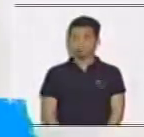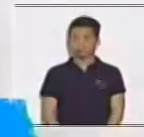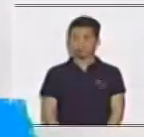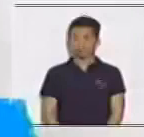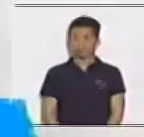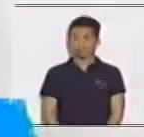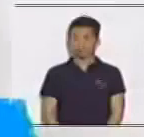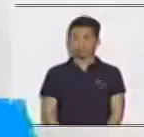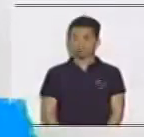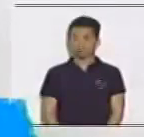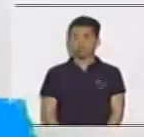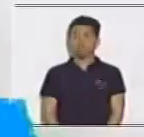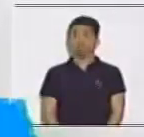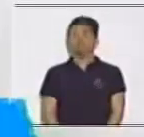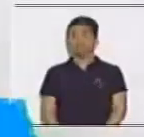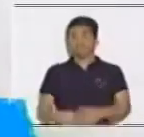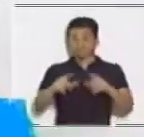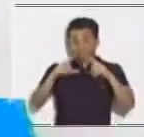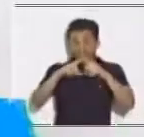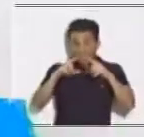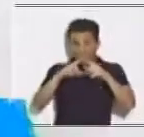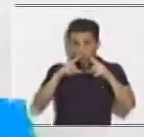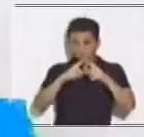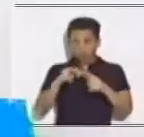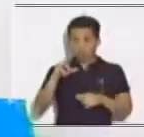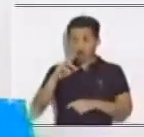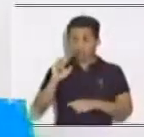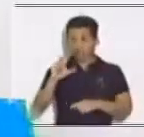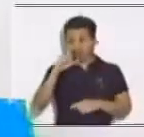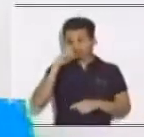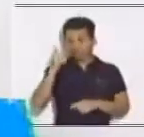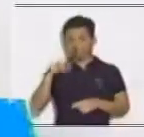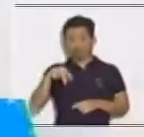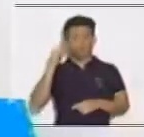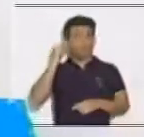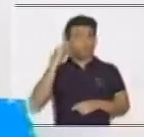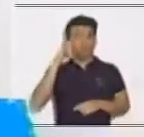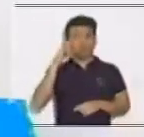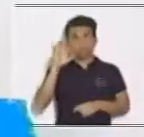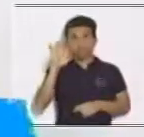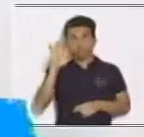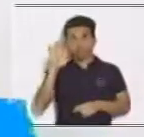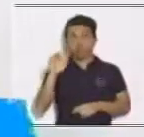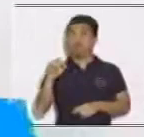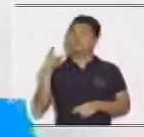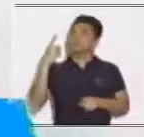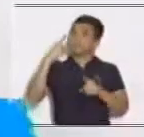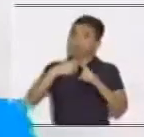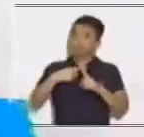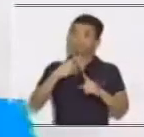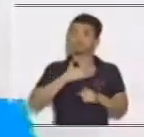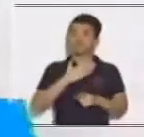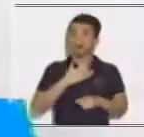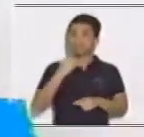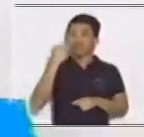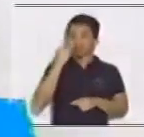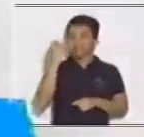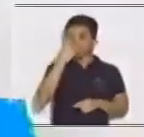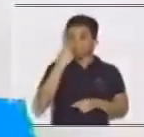va a ser isósceles. Ya lo han visto ustedes. Isósceles, con S y con C.